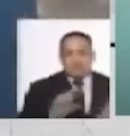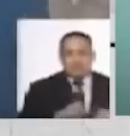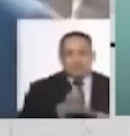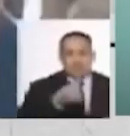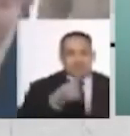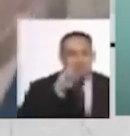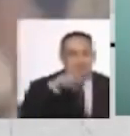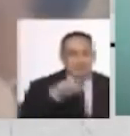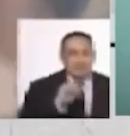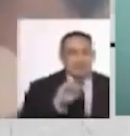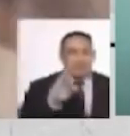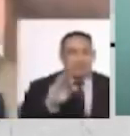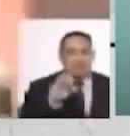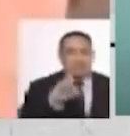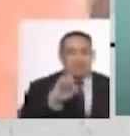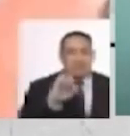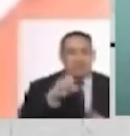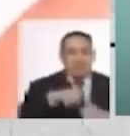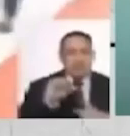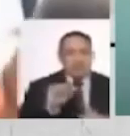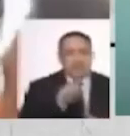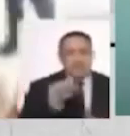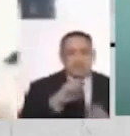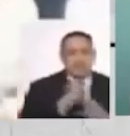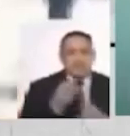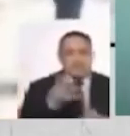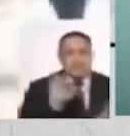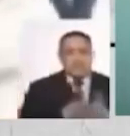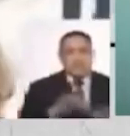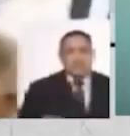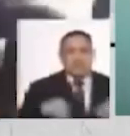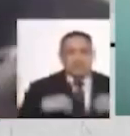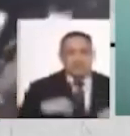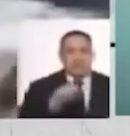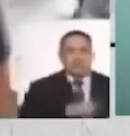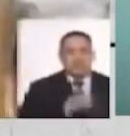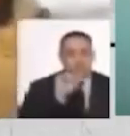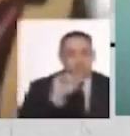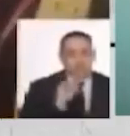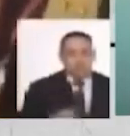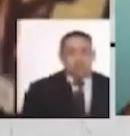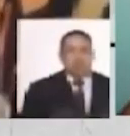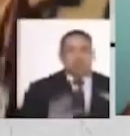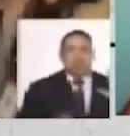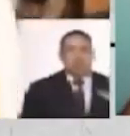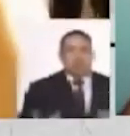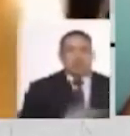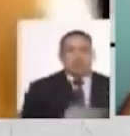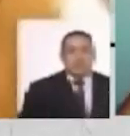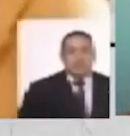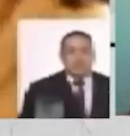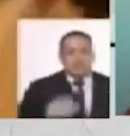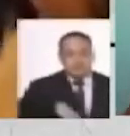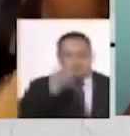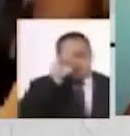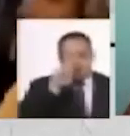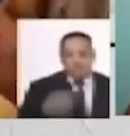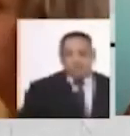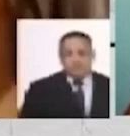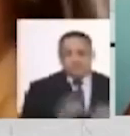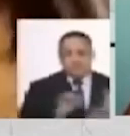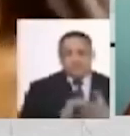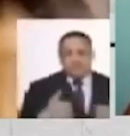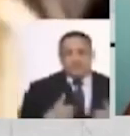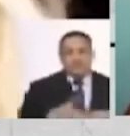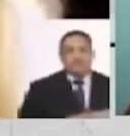eso vivimos, ¿no? Y Fujimori cierra eso autoritariamente con el autogolpe del 92.